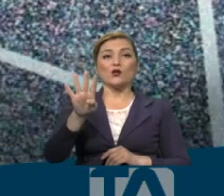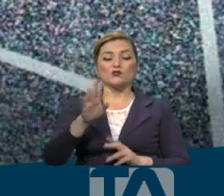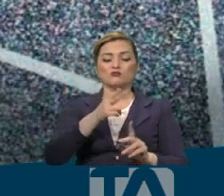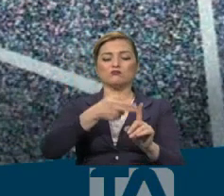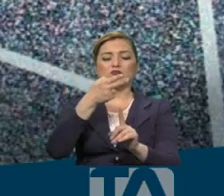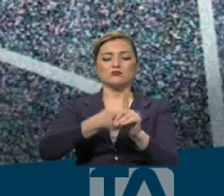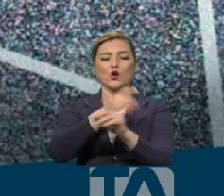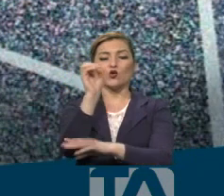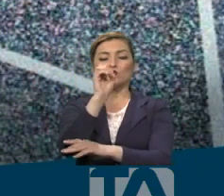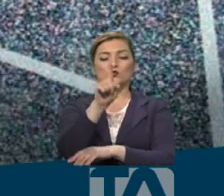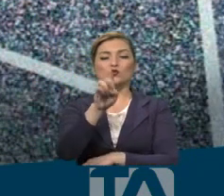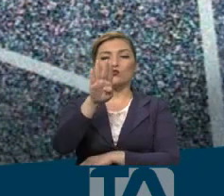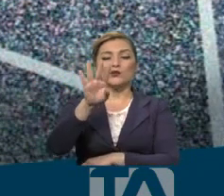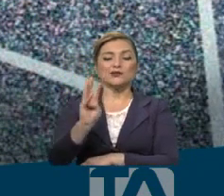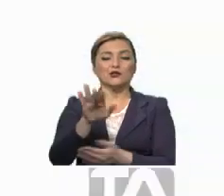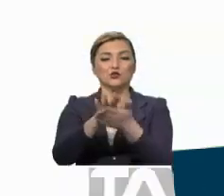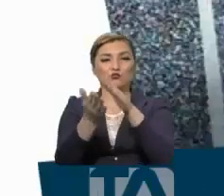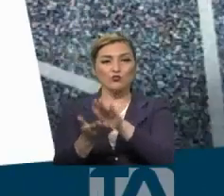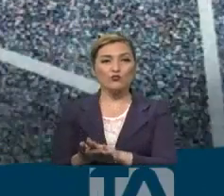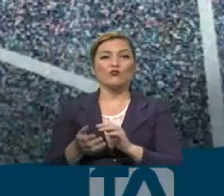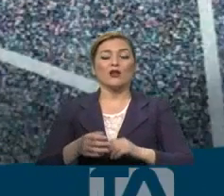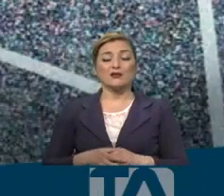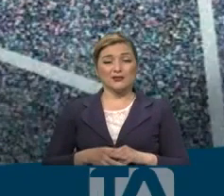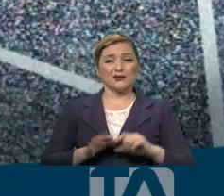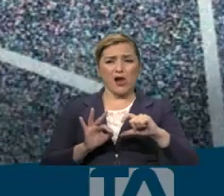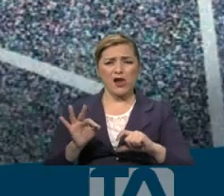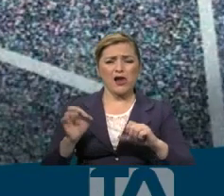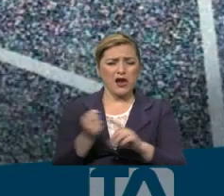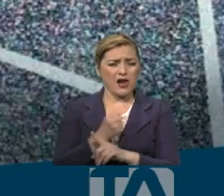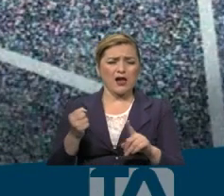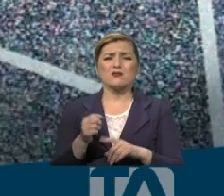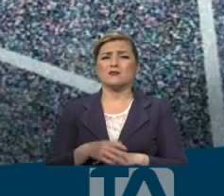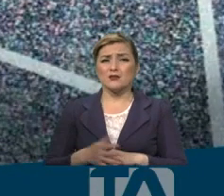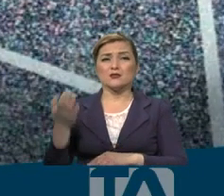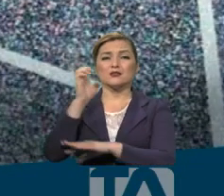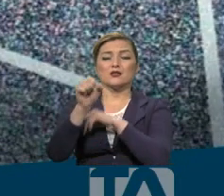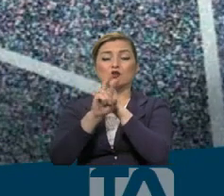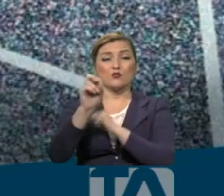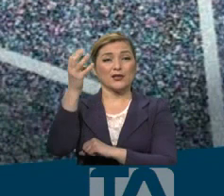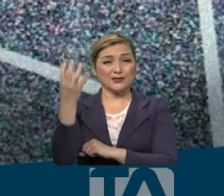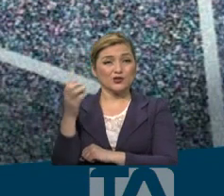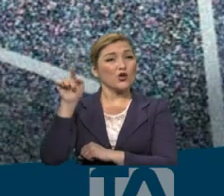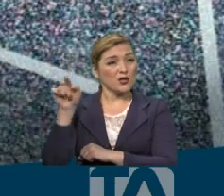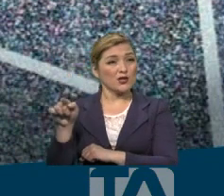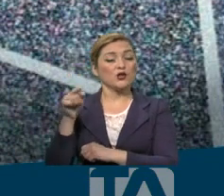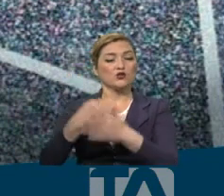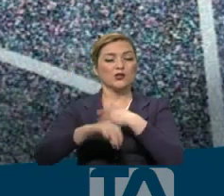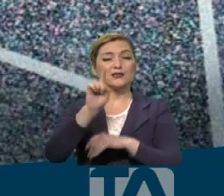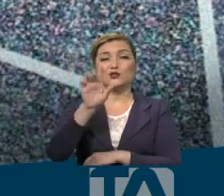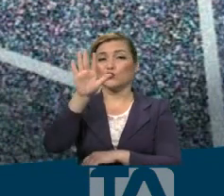homicidios en octubre y 146 en noviembre. No se había alcanzado un nivel de violencia tan alto desde enero de 2014, cuando se